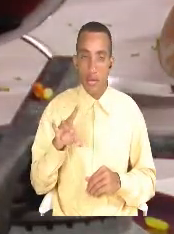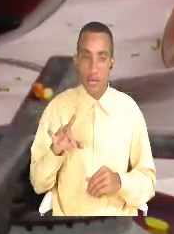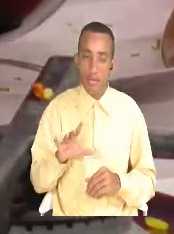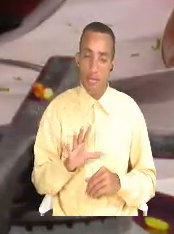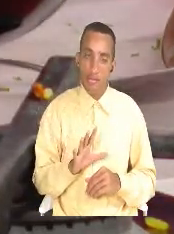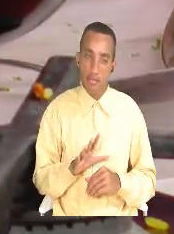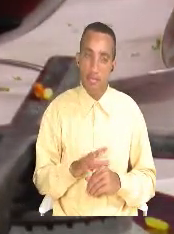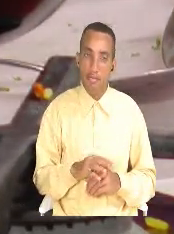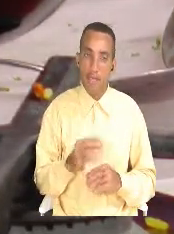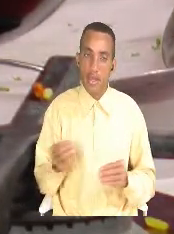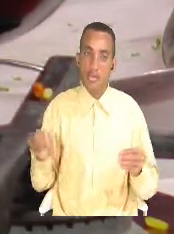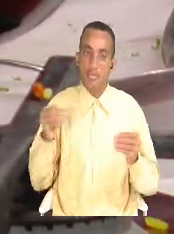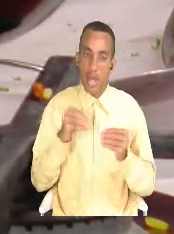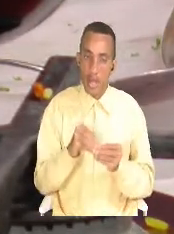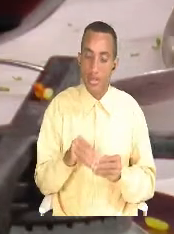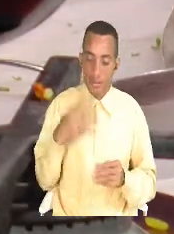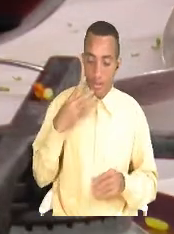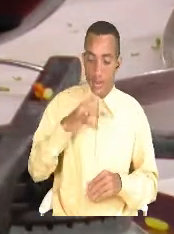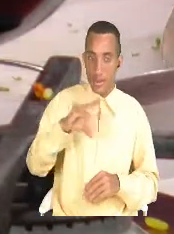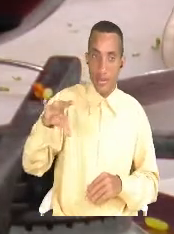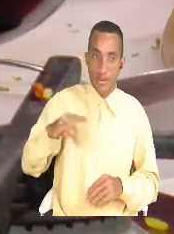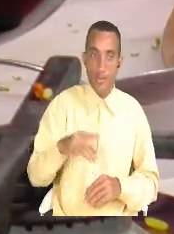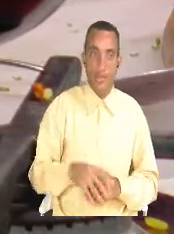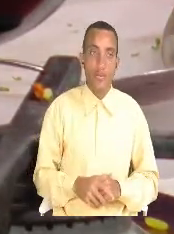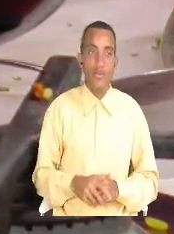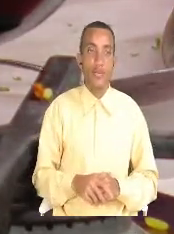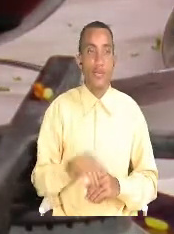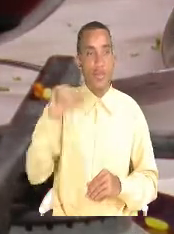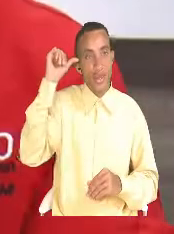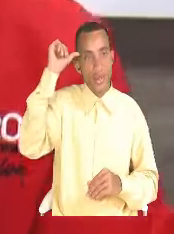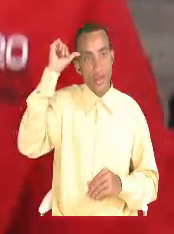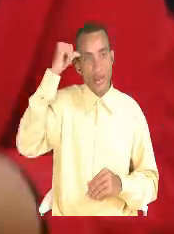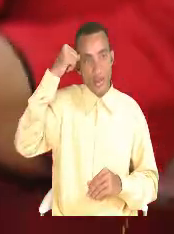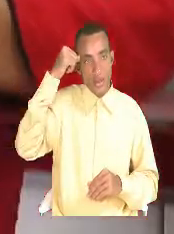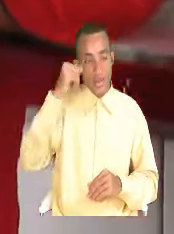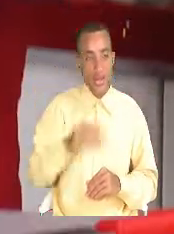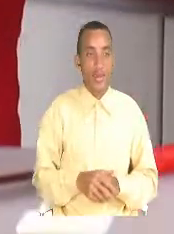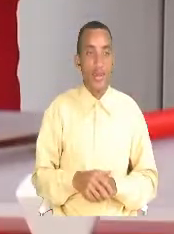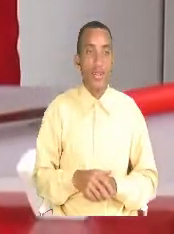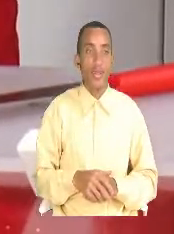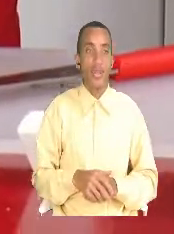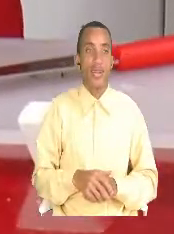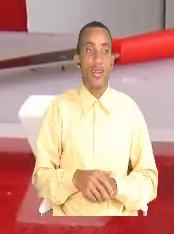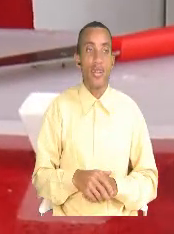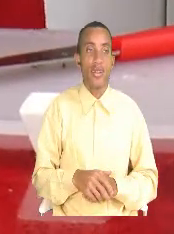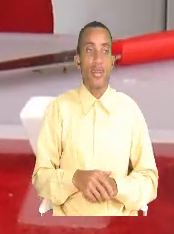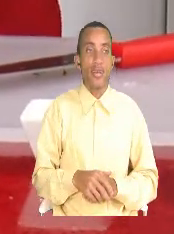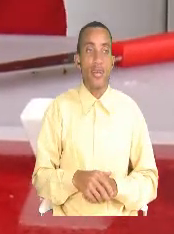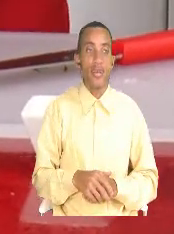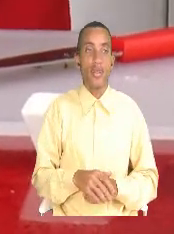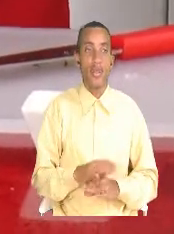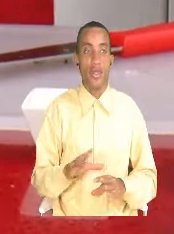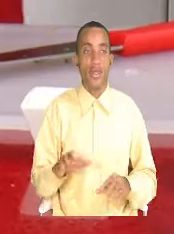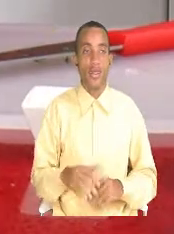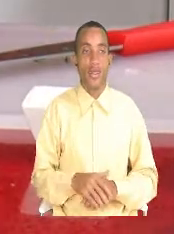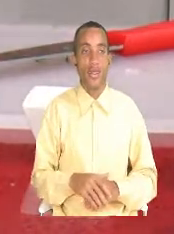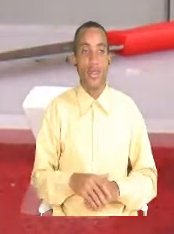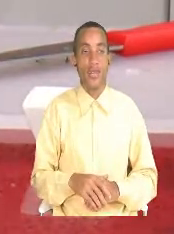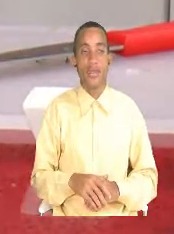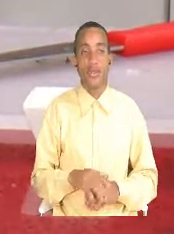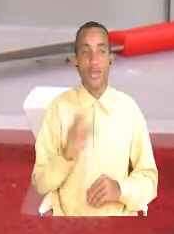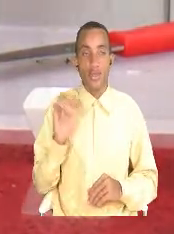Voy a adicionarle otro poquito. Recuerden que lo único que tenía sal era el arroz. Entonces, obviamente, tiene uno